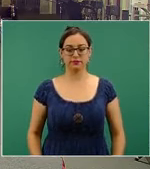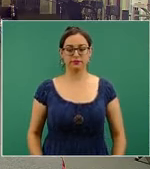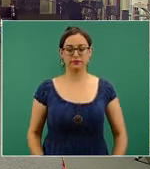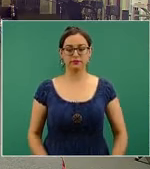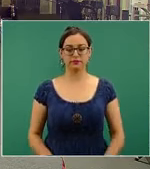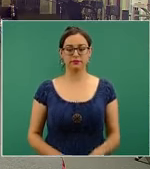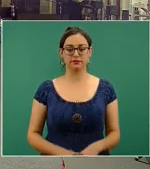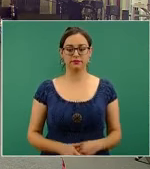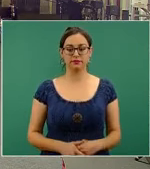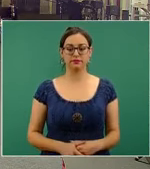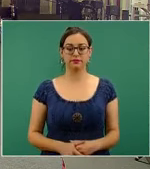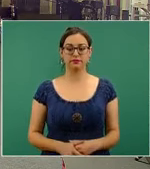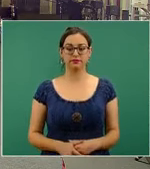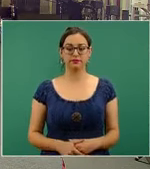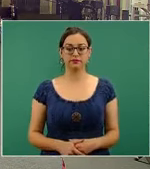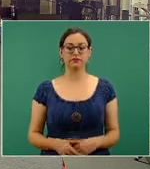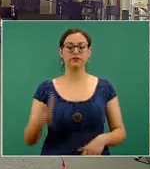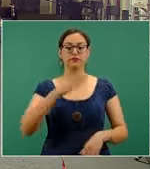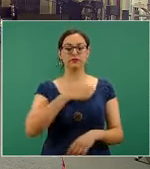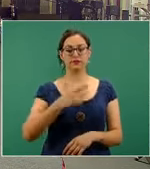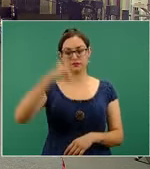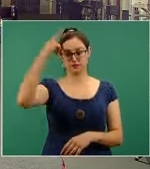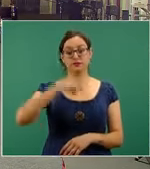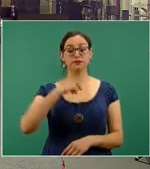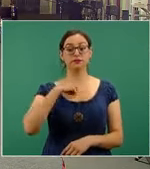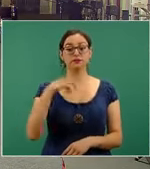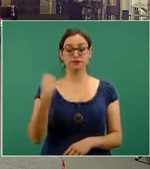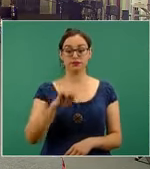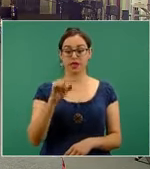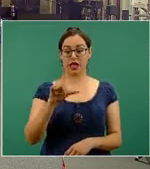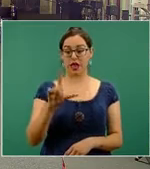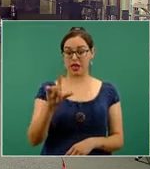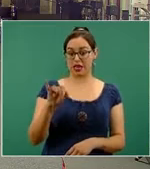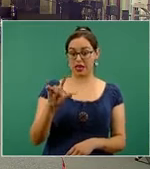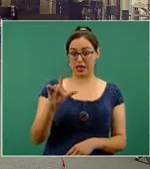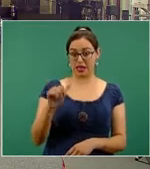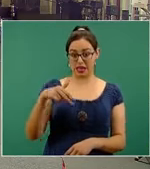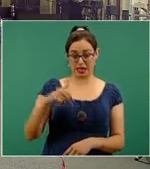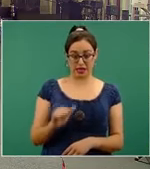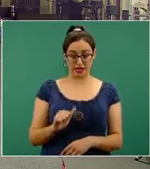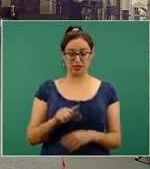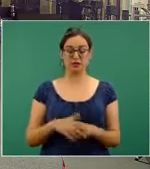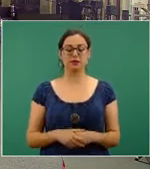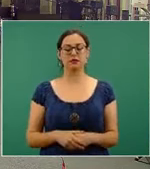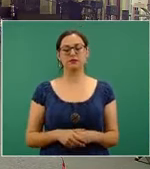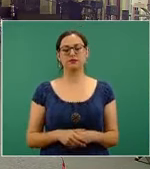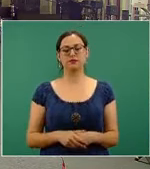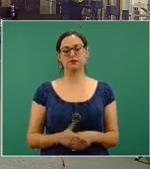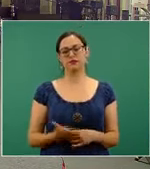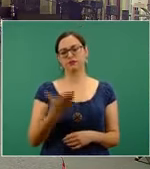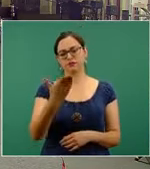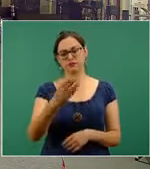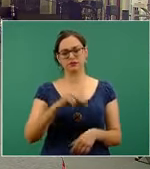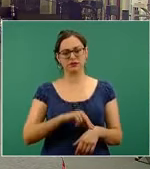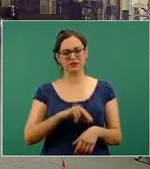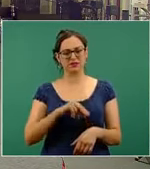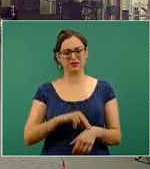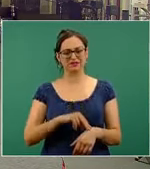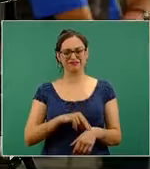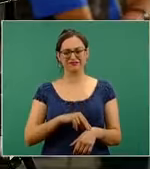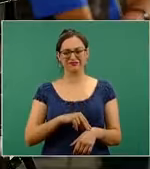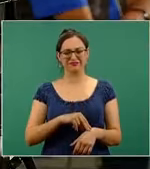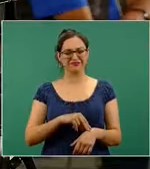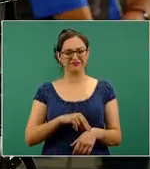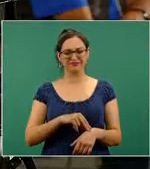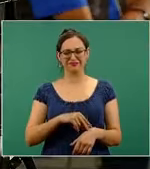Gracias. Buenas noches, Liliana Noble de Pulso Saludable. Doctor Barquera, me gustaría conocer cuáles son las